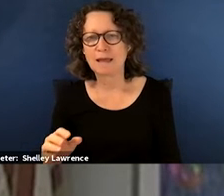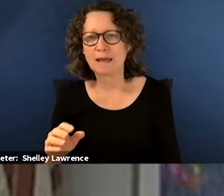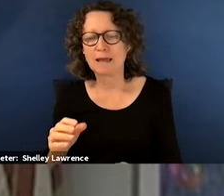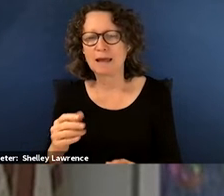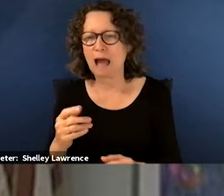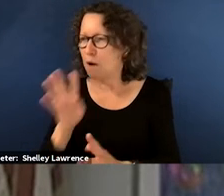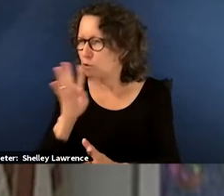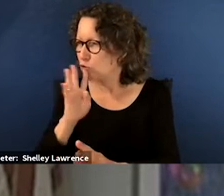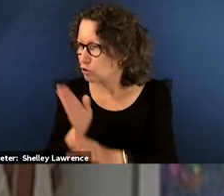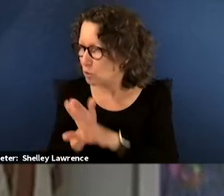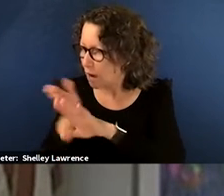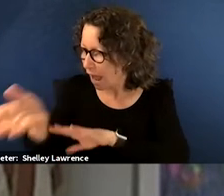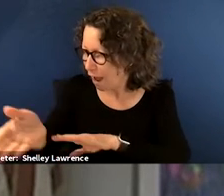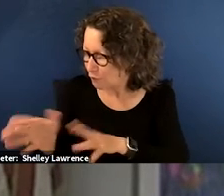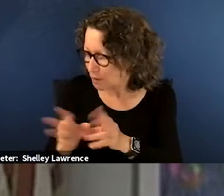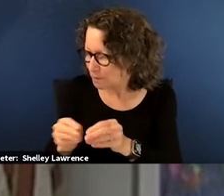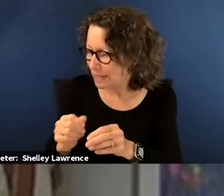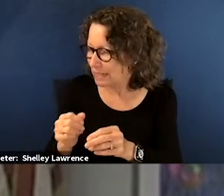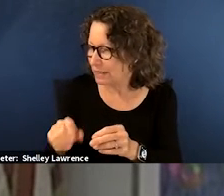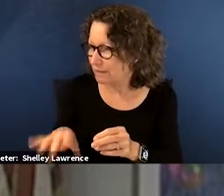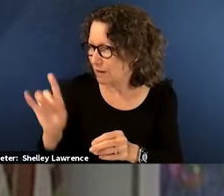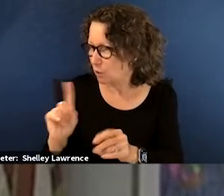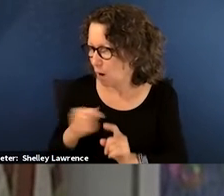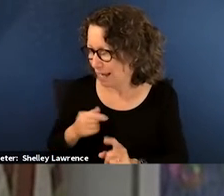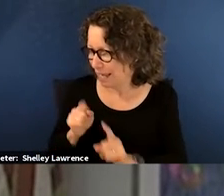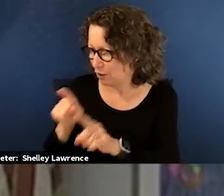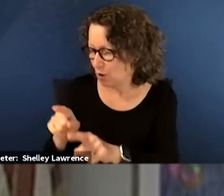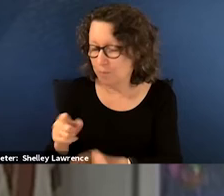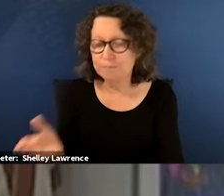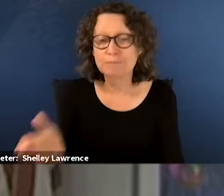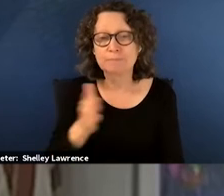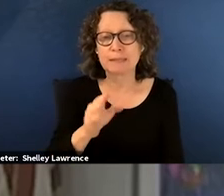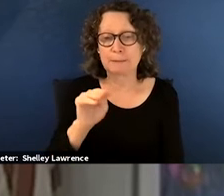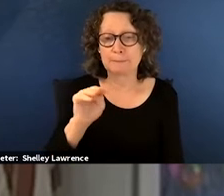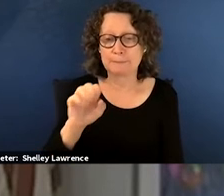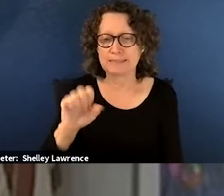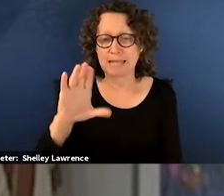Y todo el mundo debe saber dónde puede ir. Gracias. Gracias, señora Sims-Motten y señora Capps.